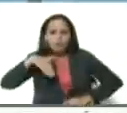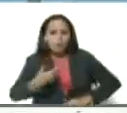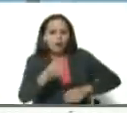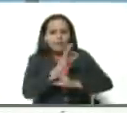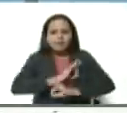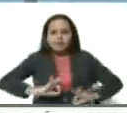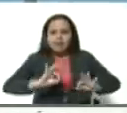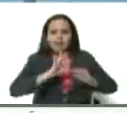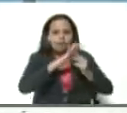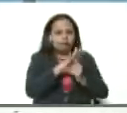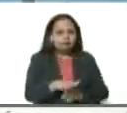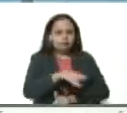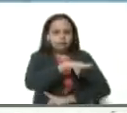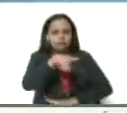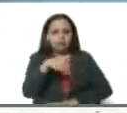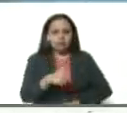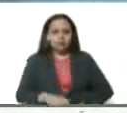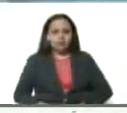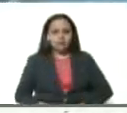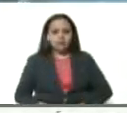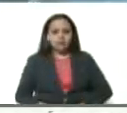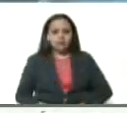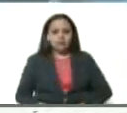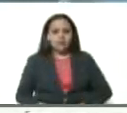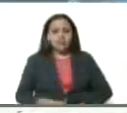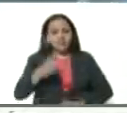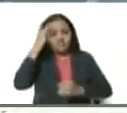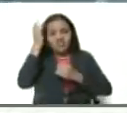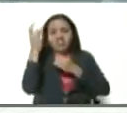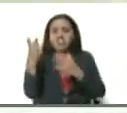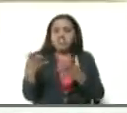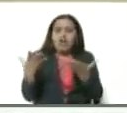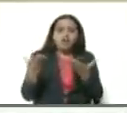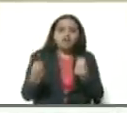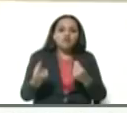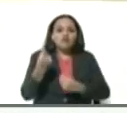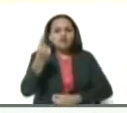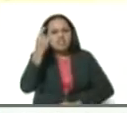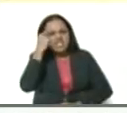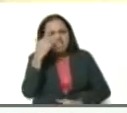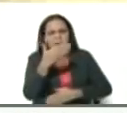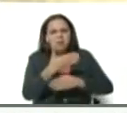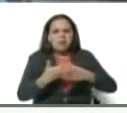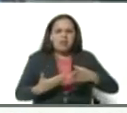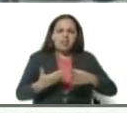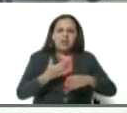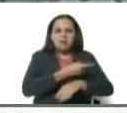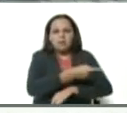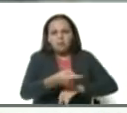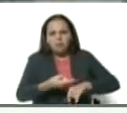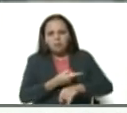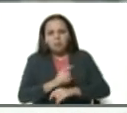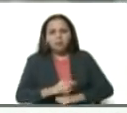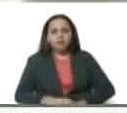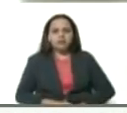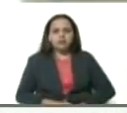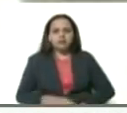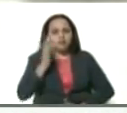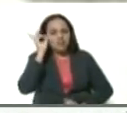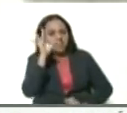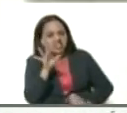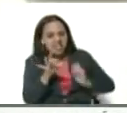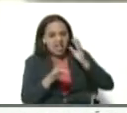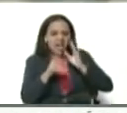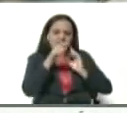podrán, echarán varilla un día, una hora, media hora, aquí, allá, echarán una varilla por